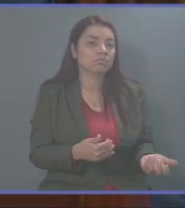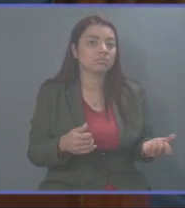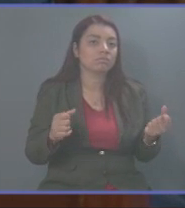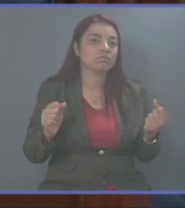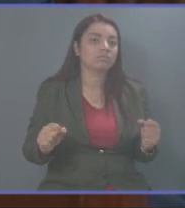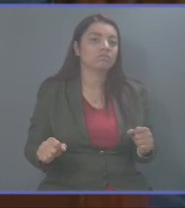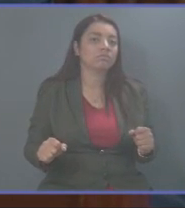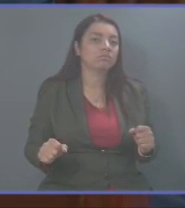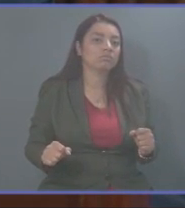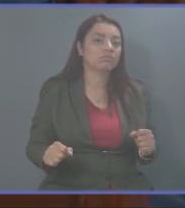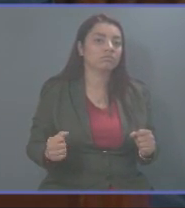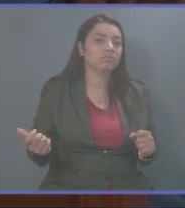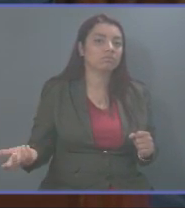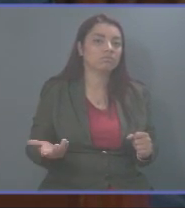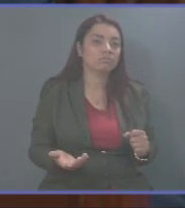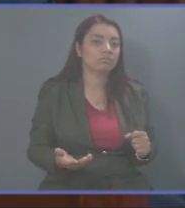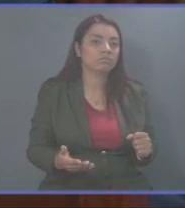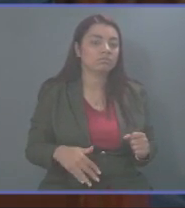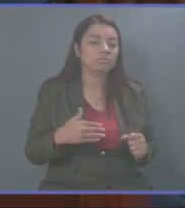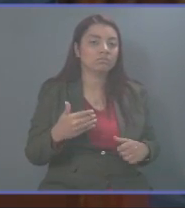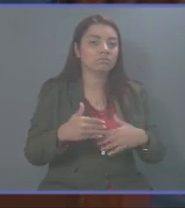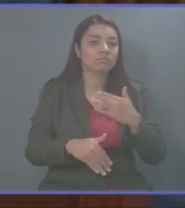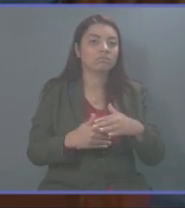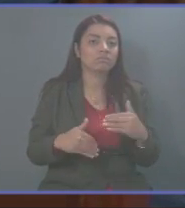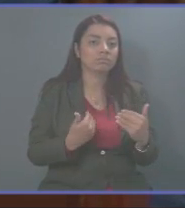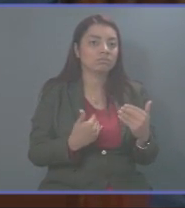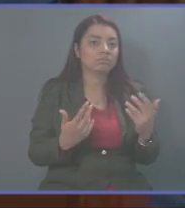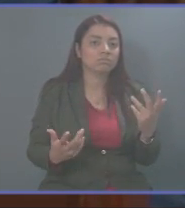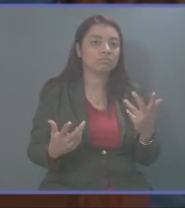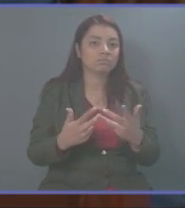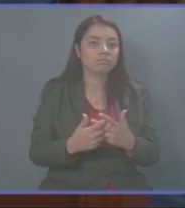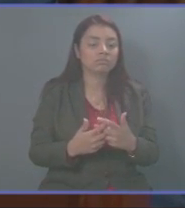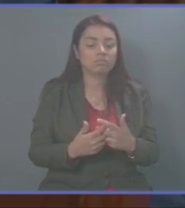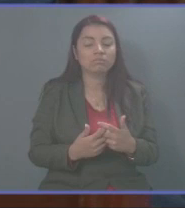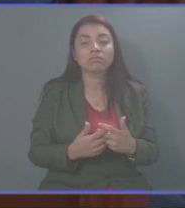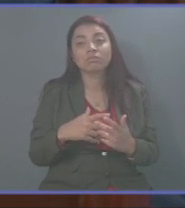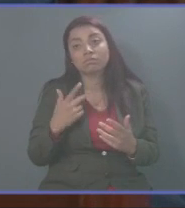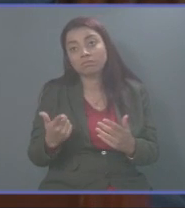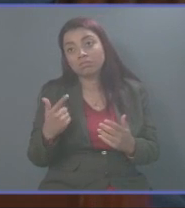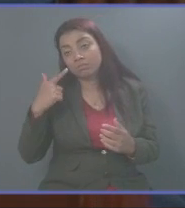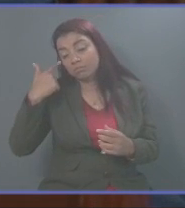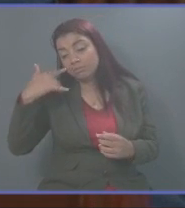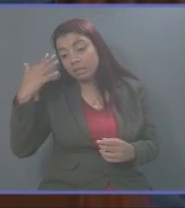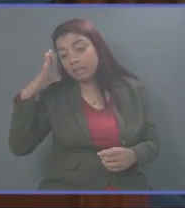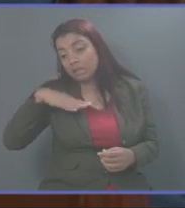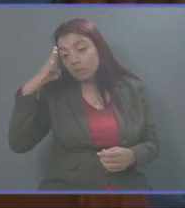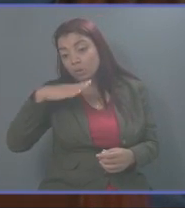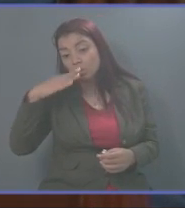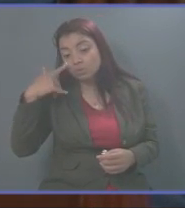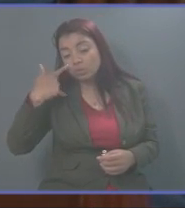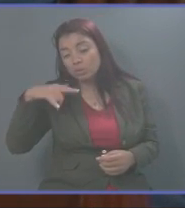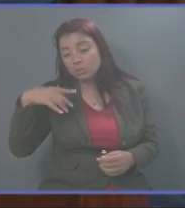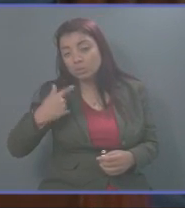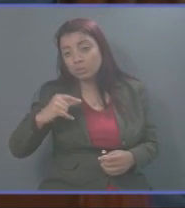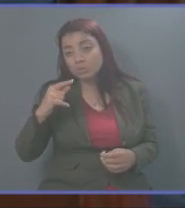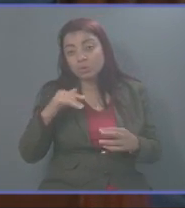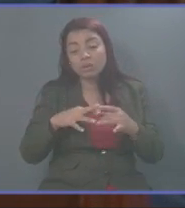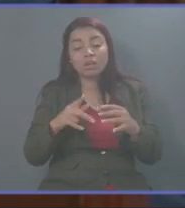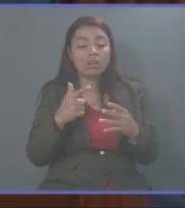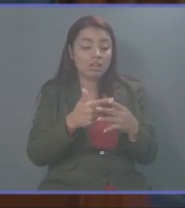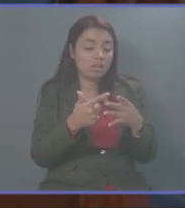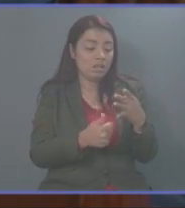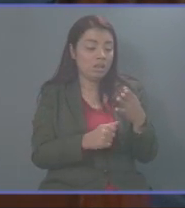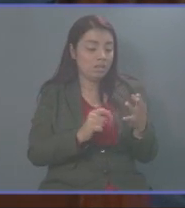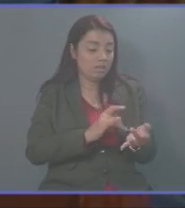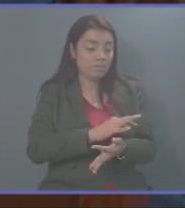da la transformación su adecuada gestión. Los residuos peligrosos serán gestionados según lo establecido en la Ley de Medio